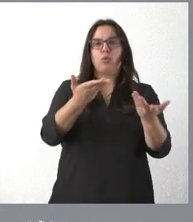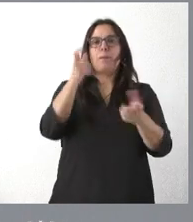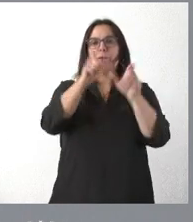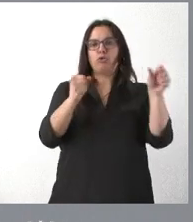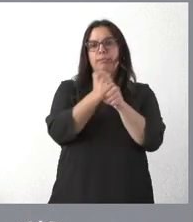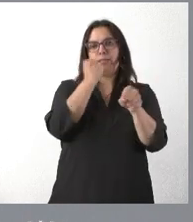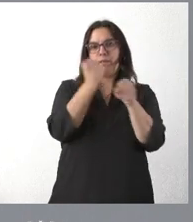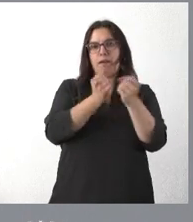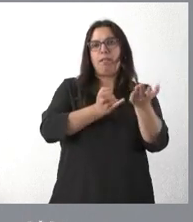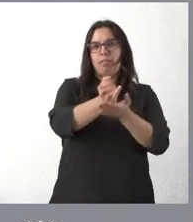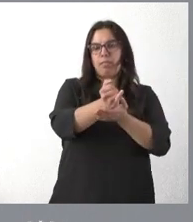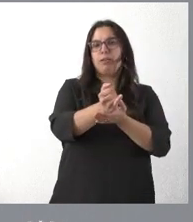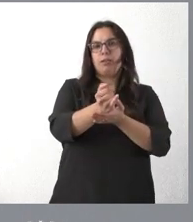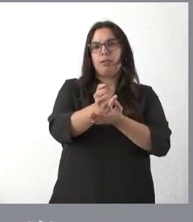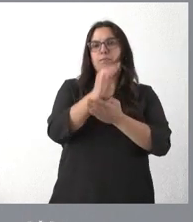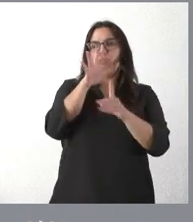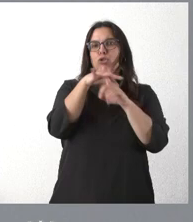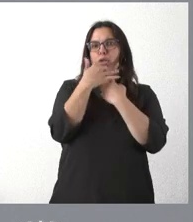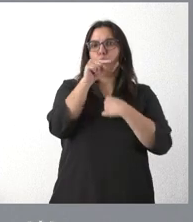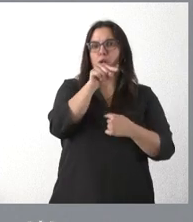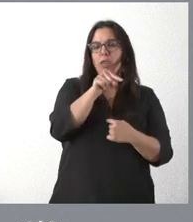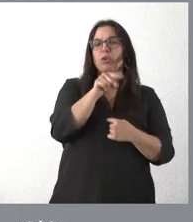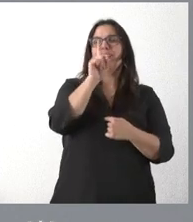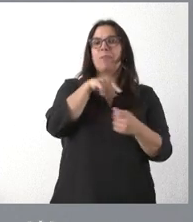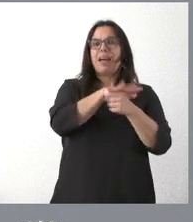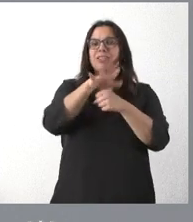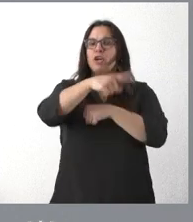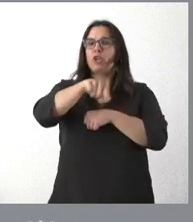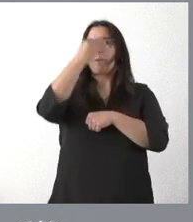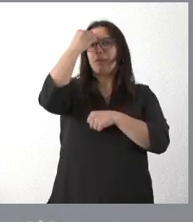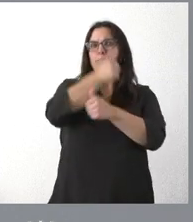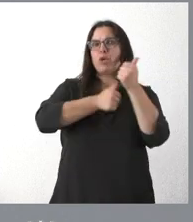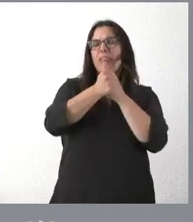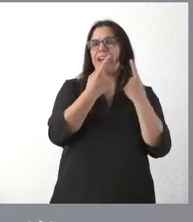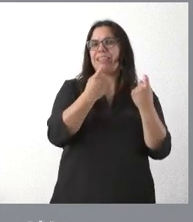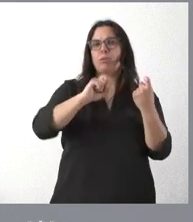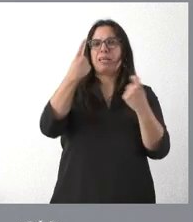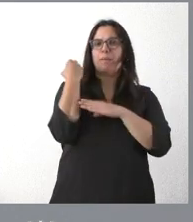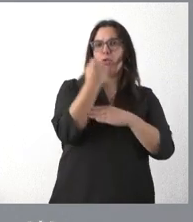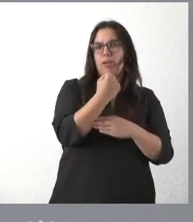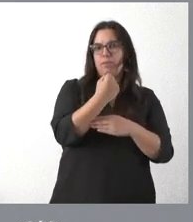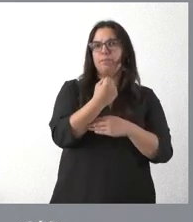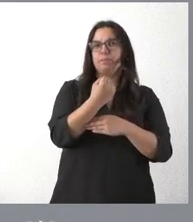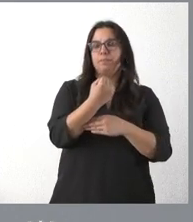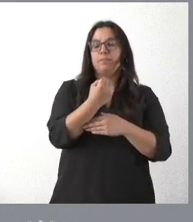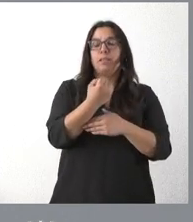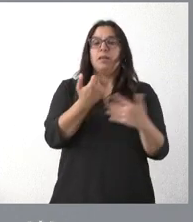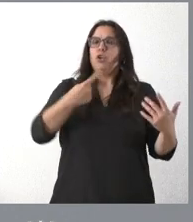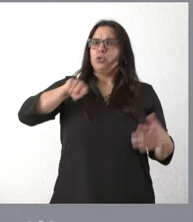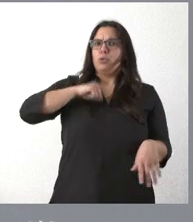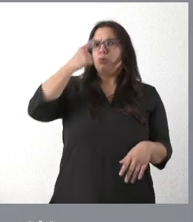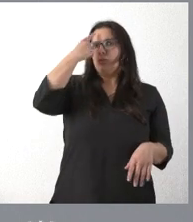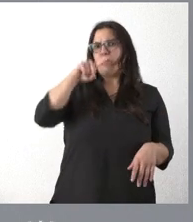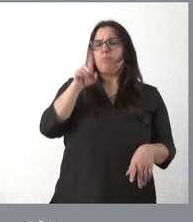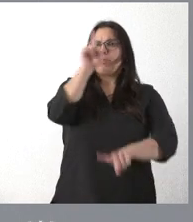agricultores y ganaderos de castillero estas circunstancias y cuáles son los ámbitos que ellos ven más necesarios de apoyo en este momento que estamos atravesando somos muy conscientes